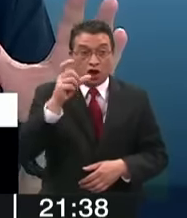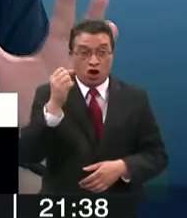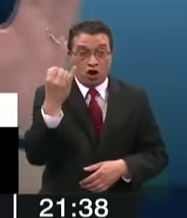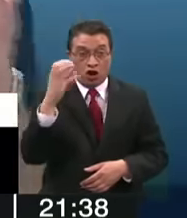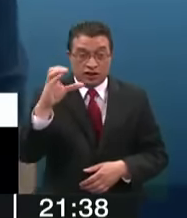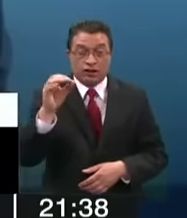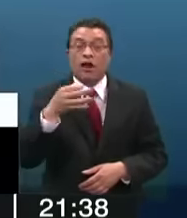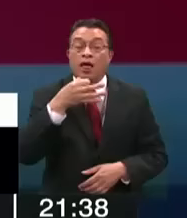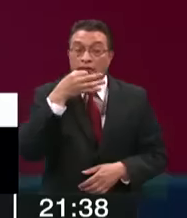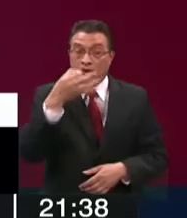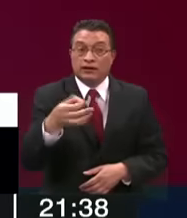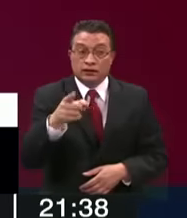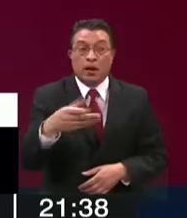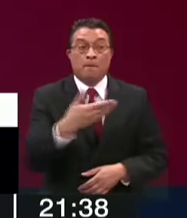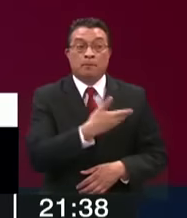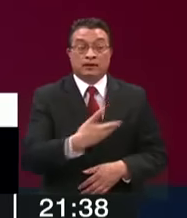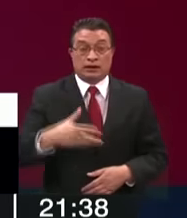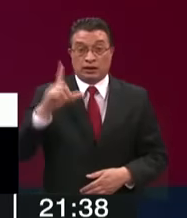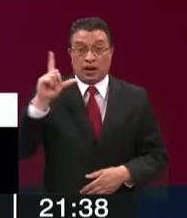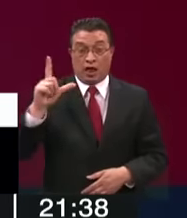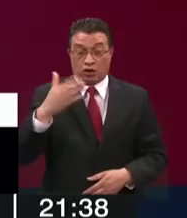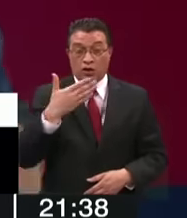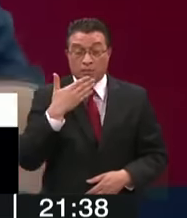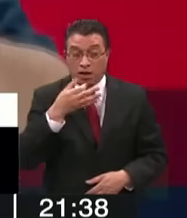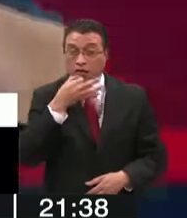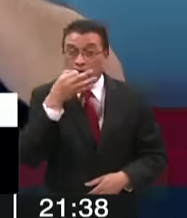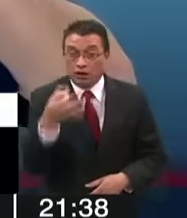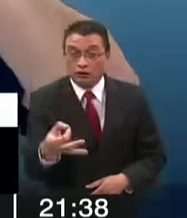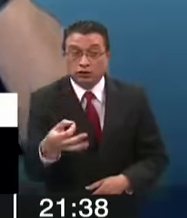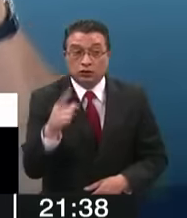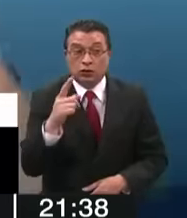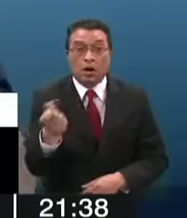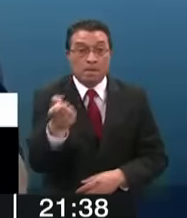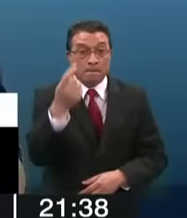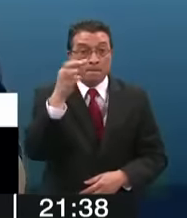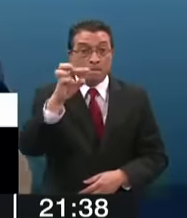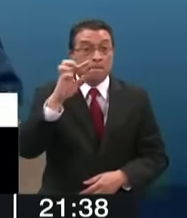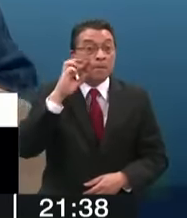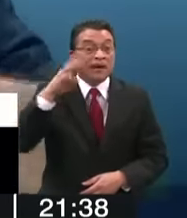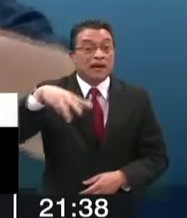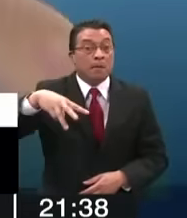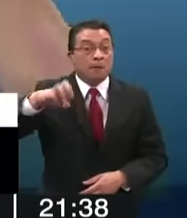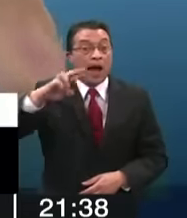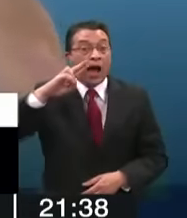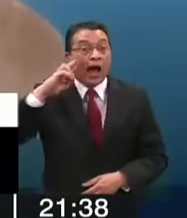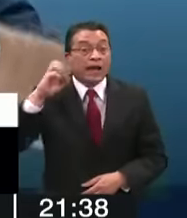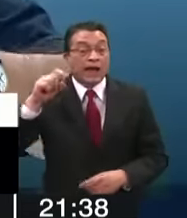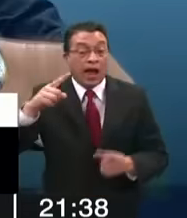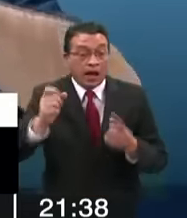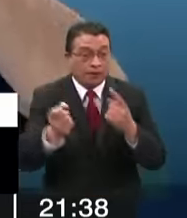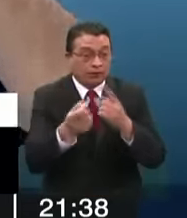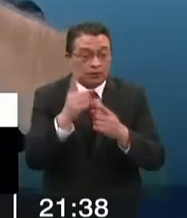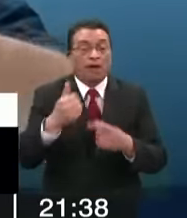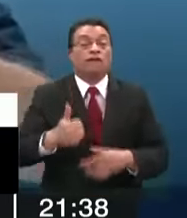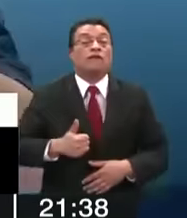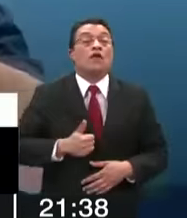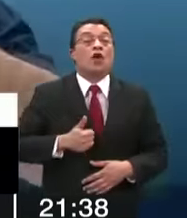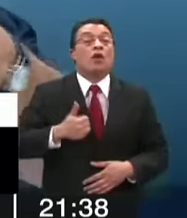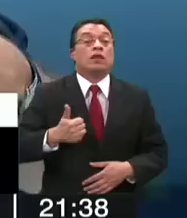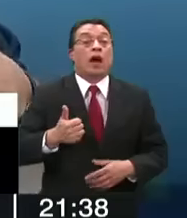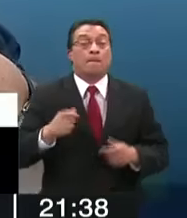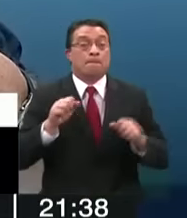este tema, y el presidente Lagos también. Que para ir a una primaria, aparte de la voluntad política, de